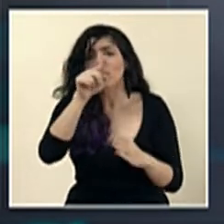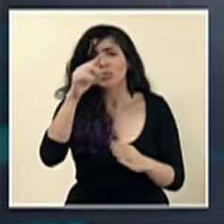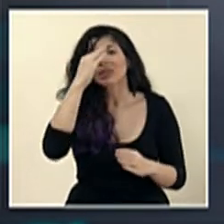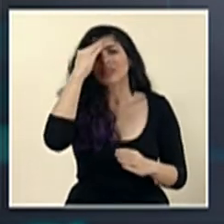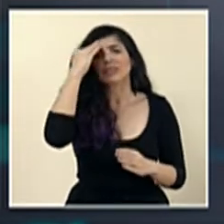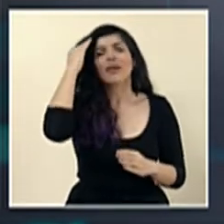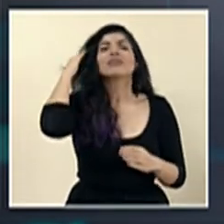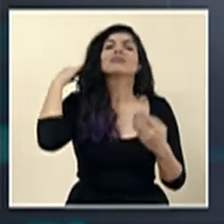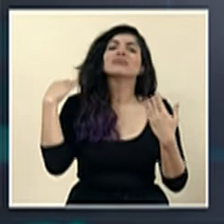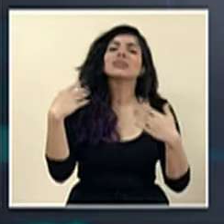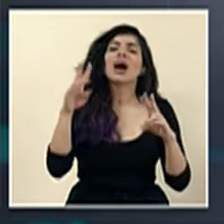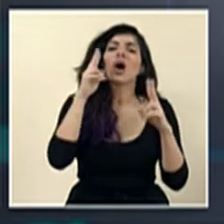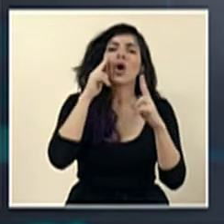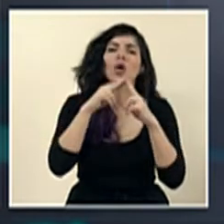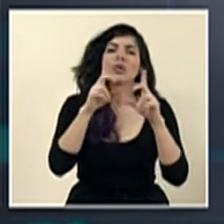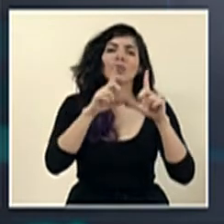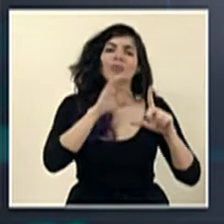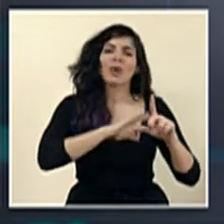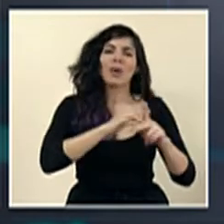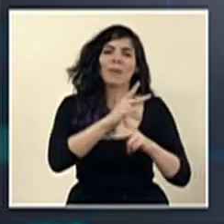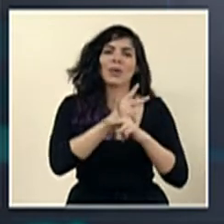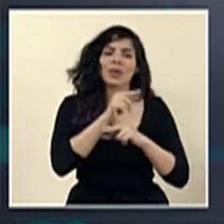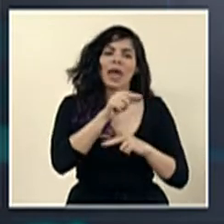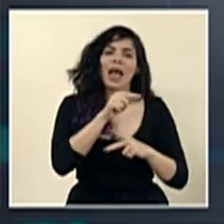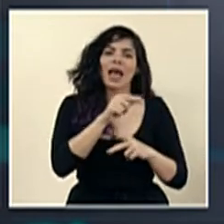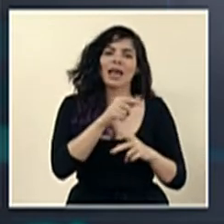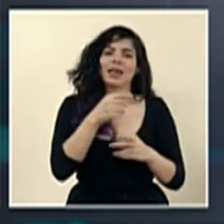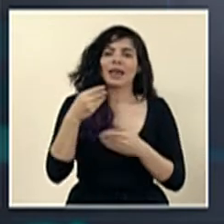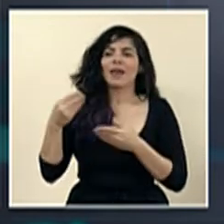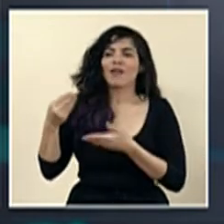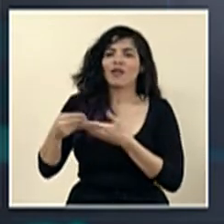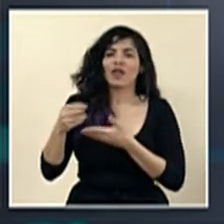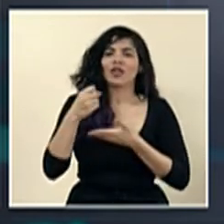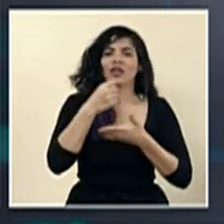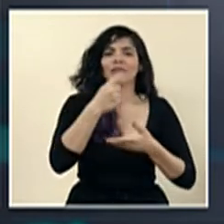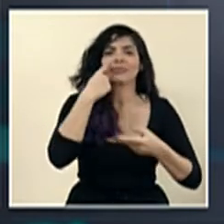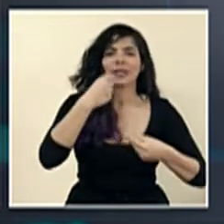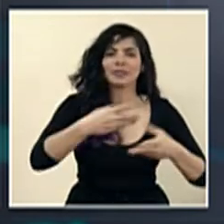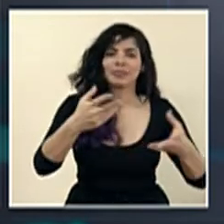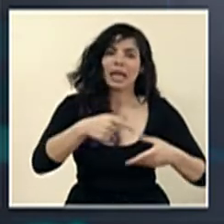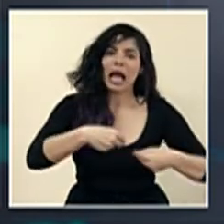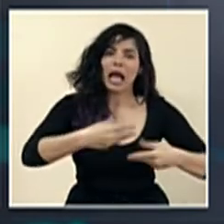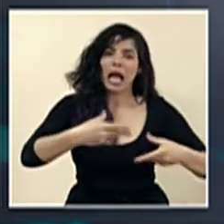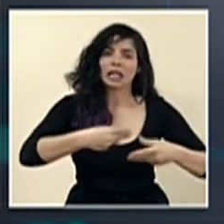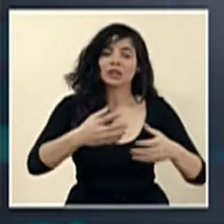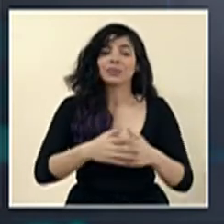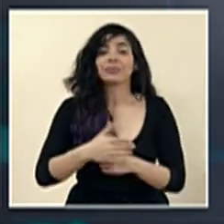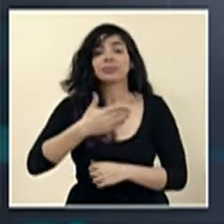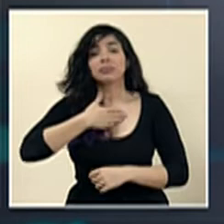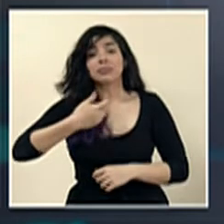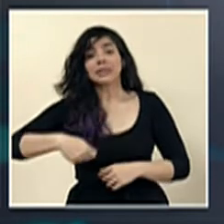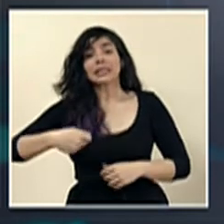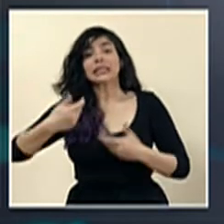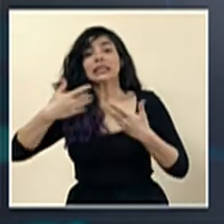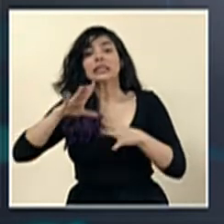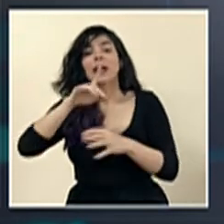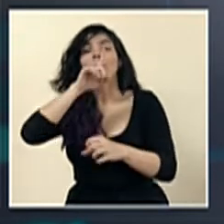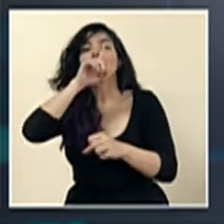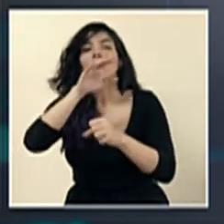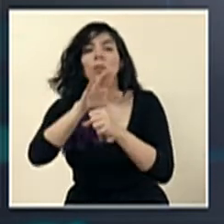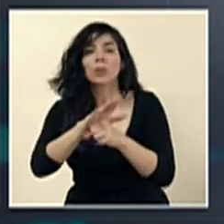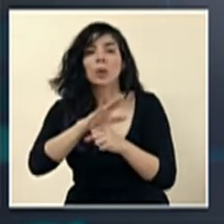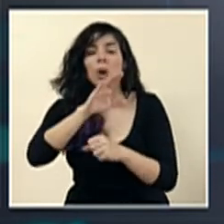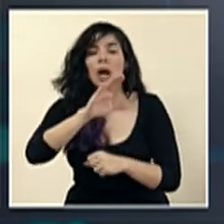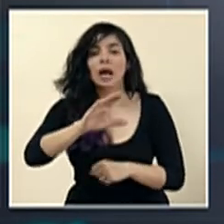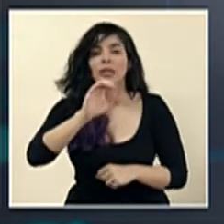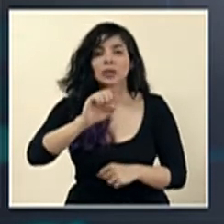bono proteger, de ahí viene el financiamiento, eso es gasto. El señor presidente de la República le prometió a la Caja Costarricense de